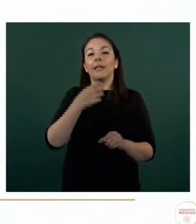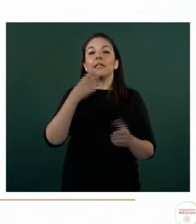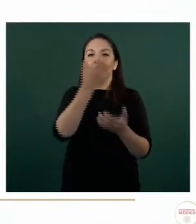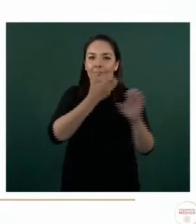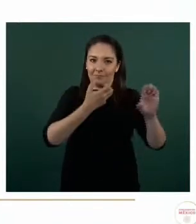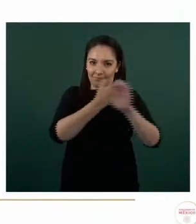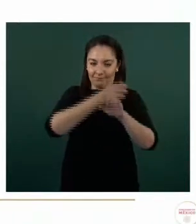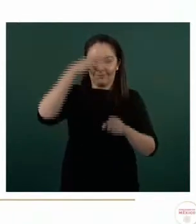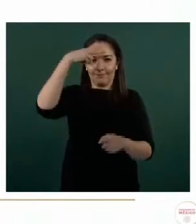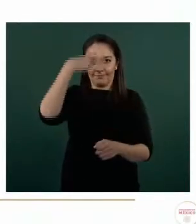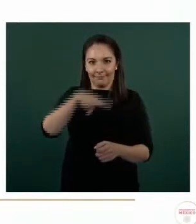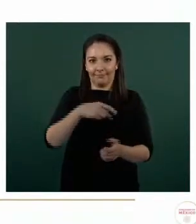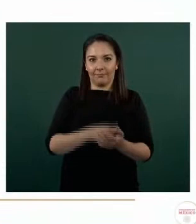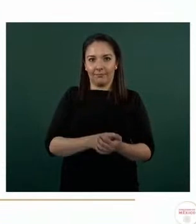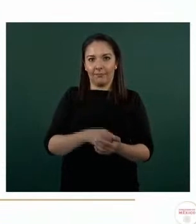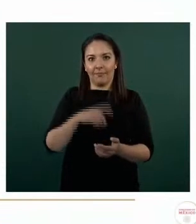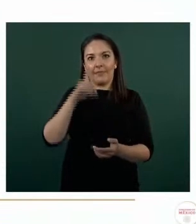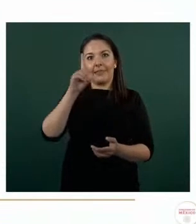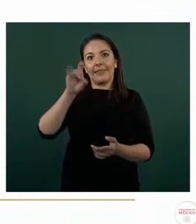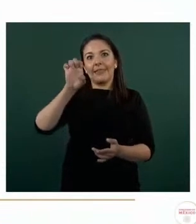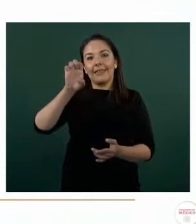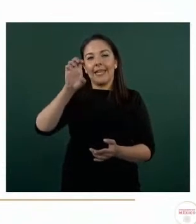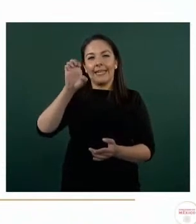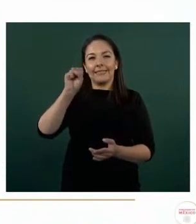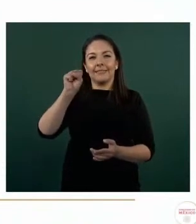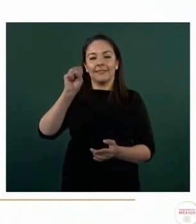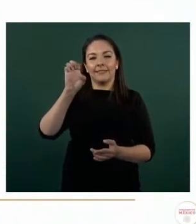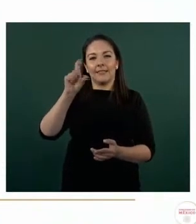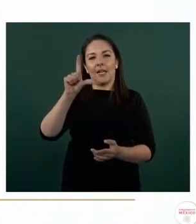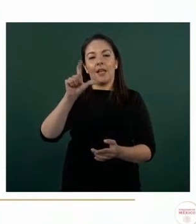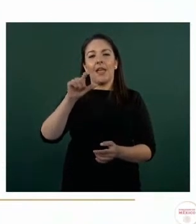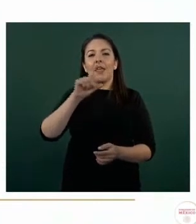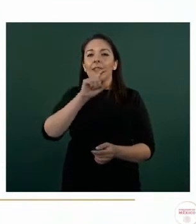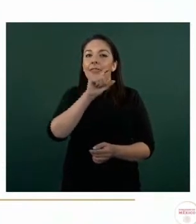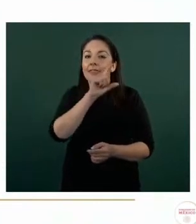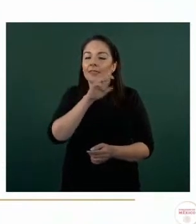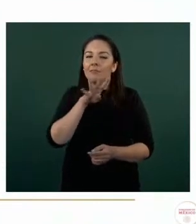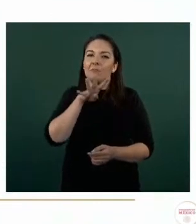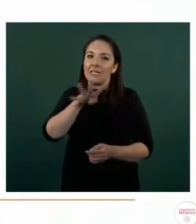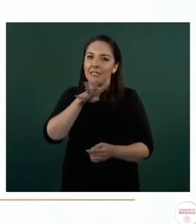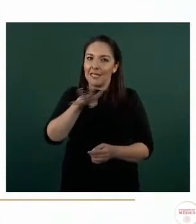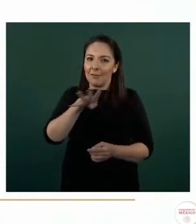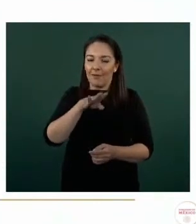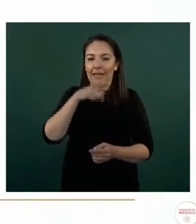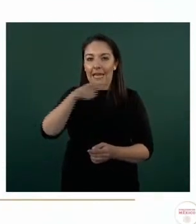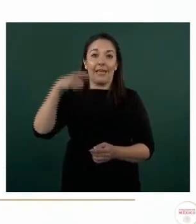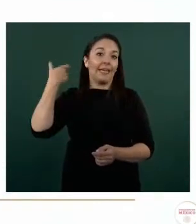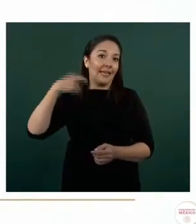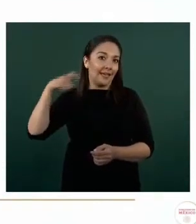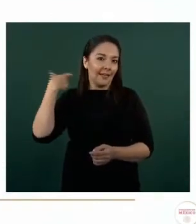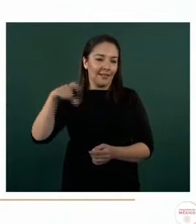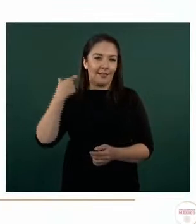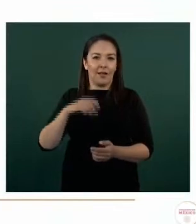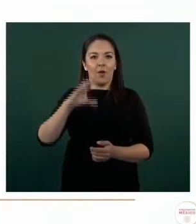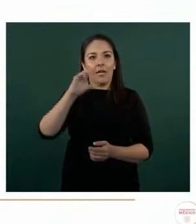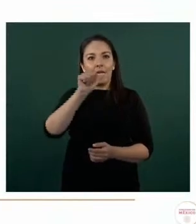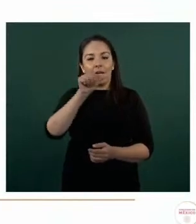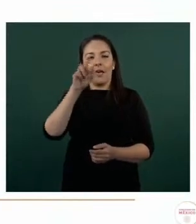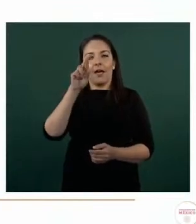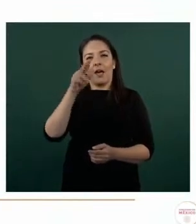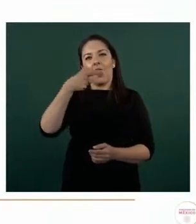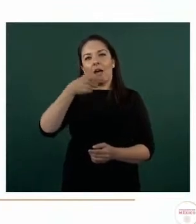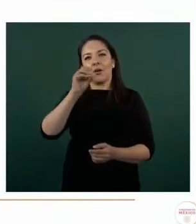de México. Para el diésel, la más barata, 19.89 de G500 en Querétaro, y Cargo Gas,